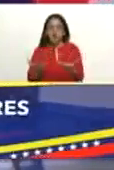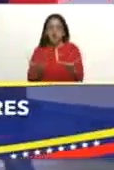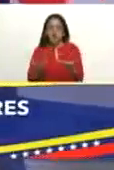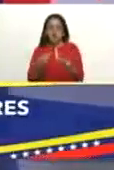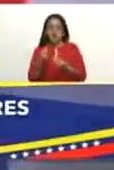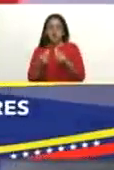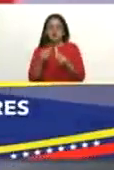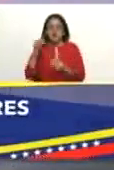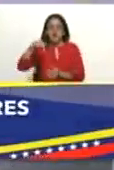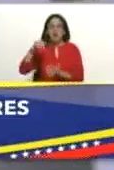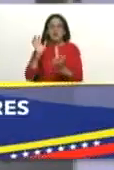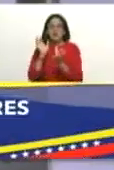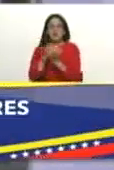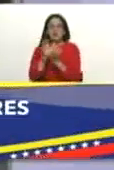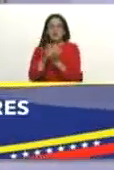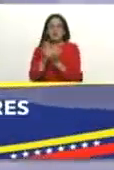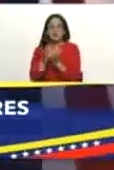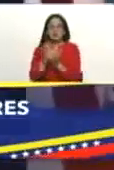Nueva Esparta,